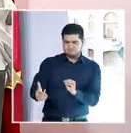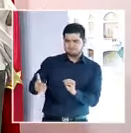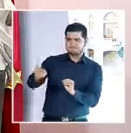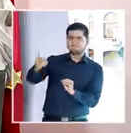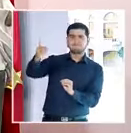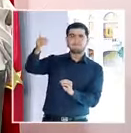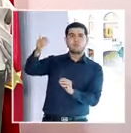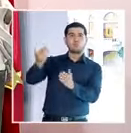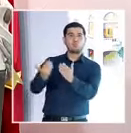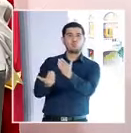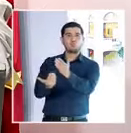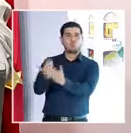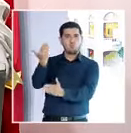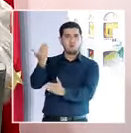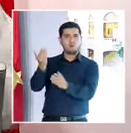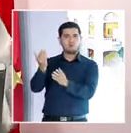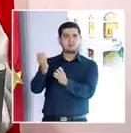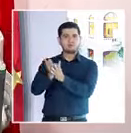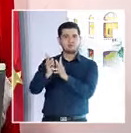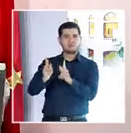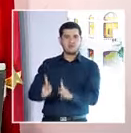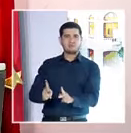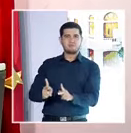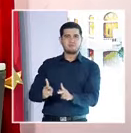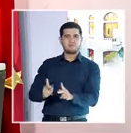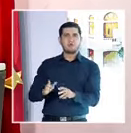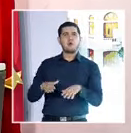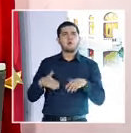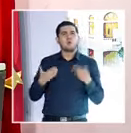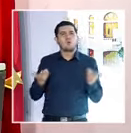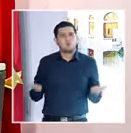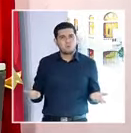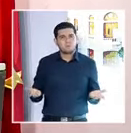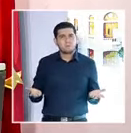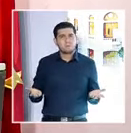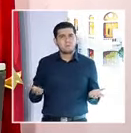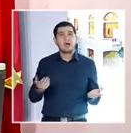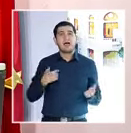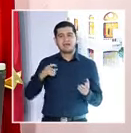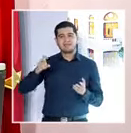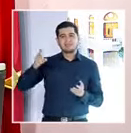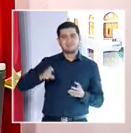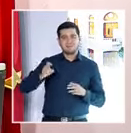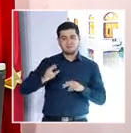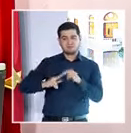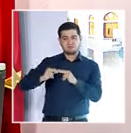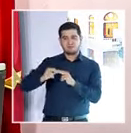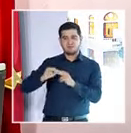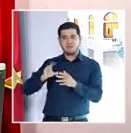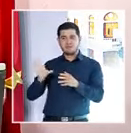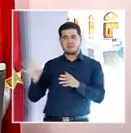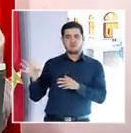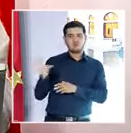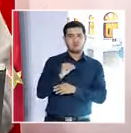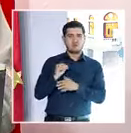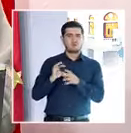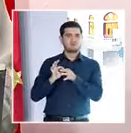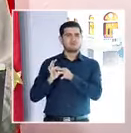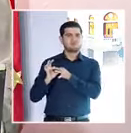hemos logrado avanzar en la construcción de ese modelo educativo entre todos los